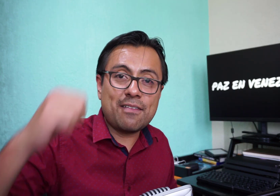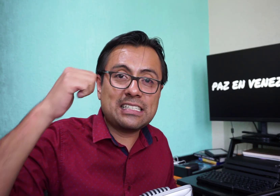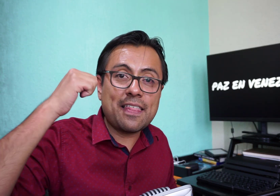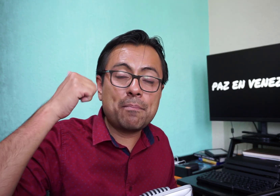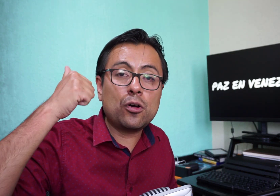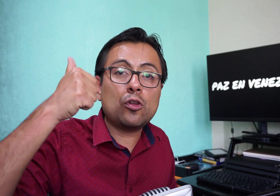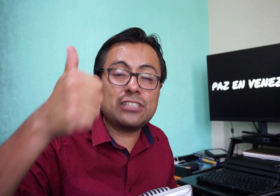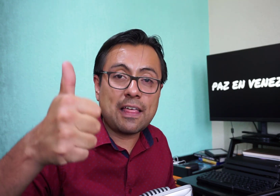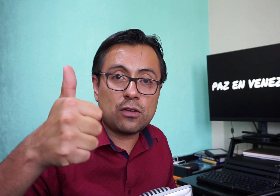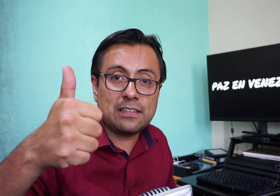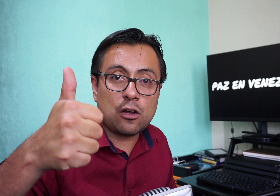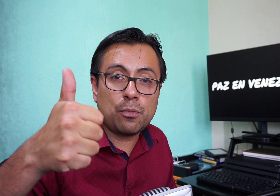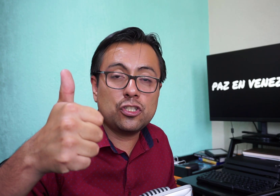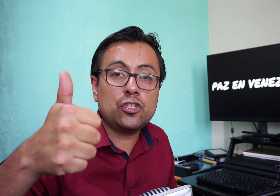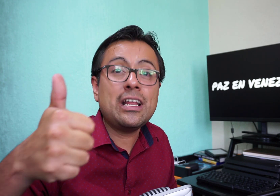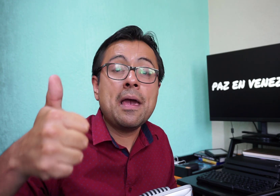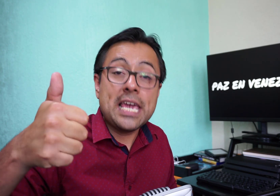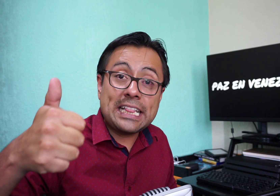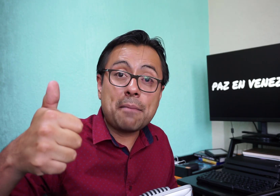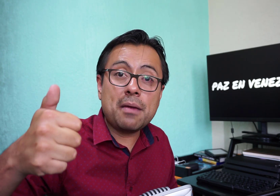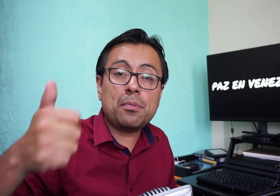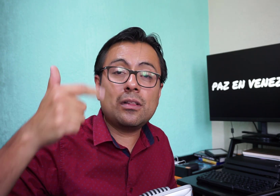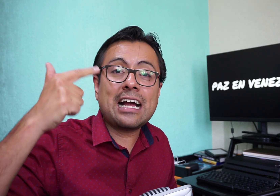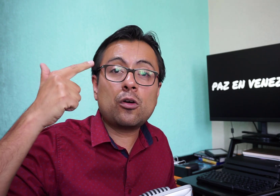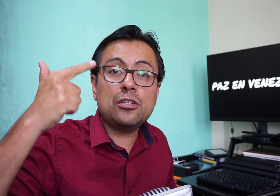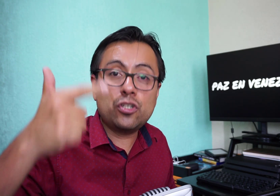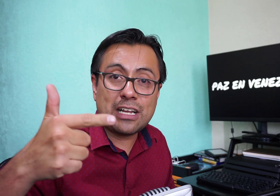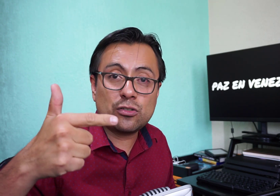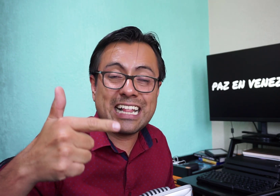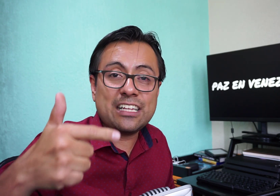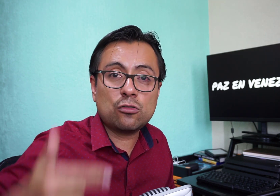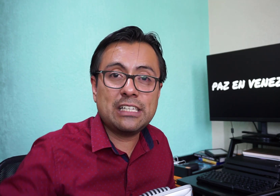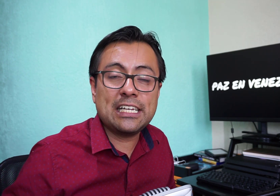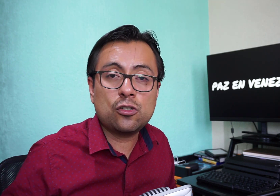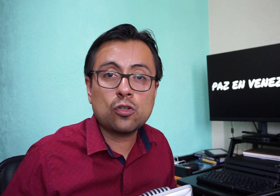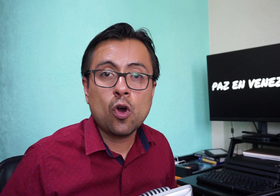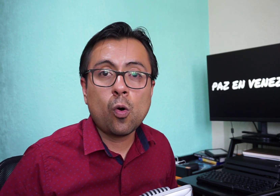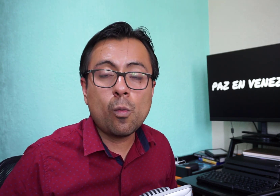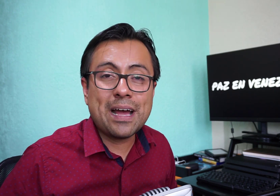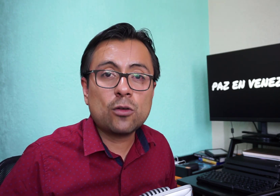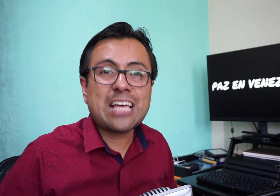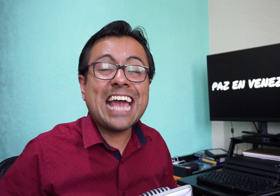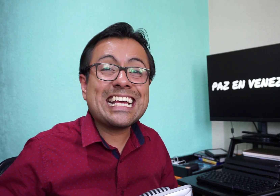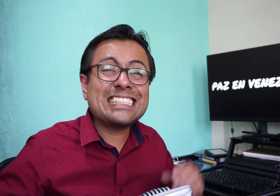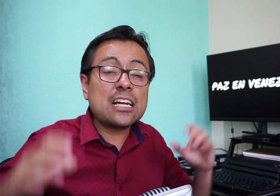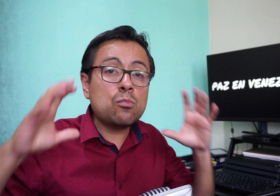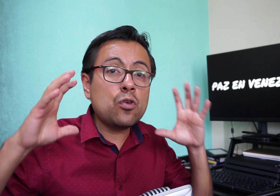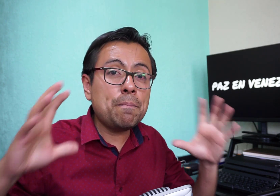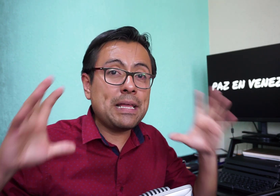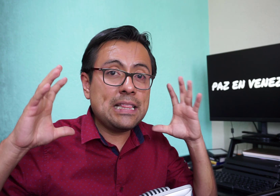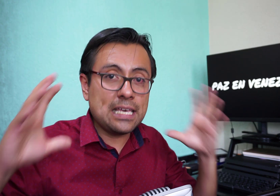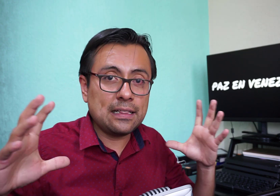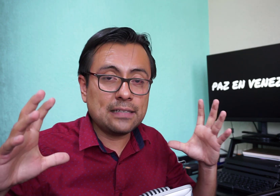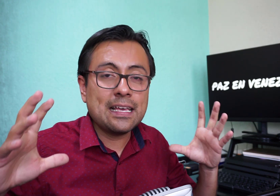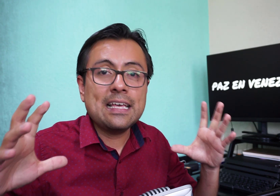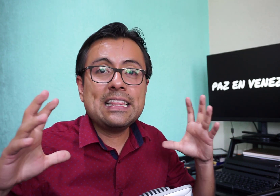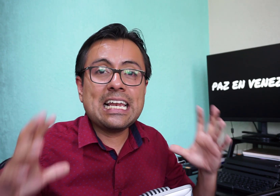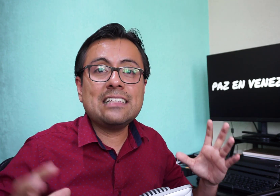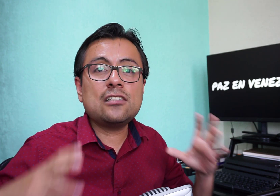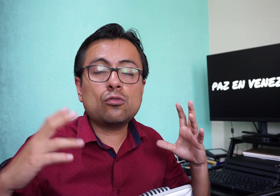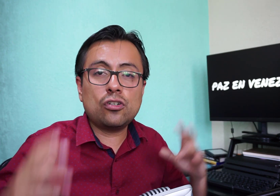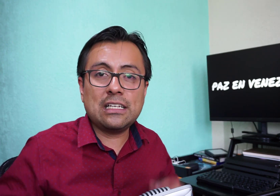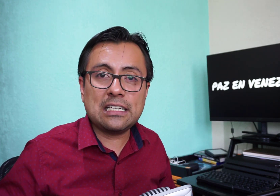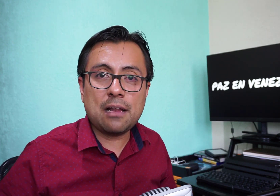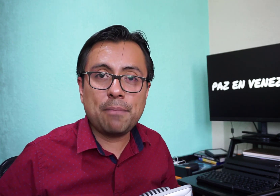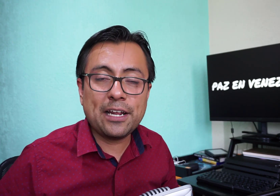fue encabezada por los senadores de la oposición y también por la Comisión Nacional de los Derechos Humanos. Hay que estar muy pendientes de